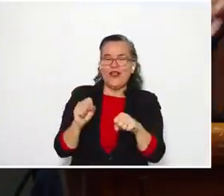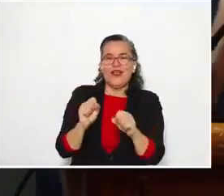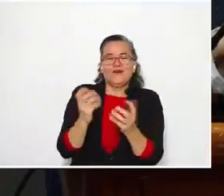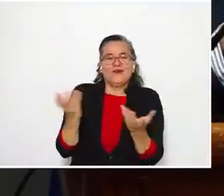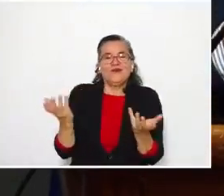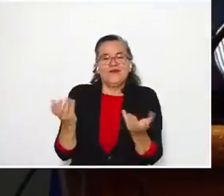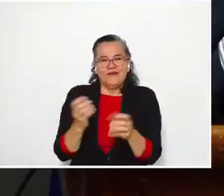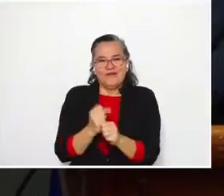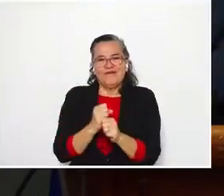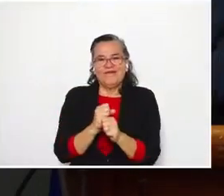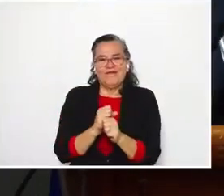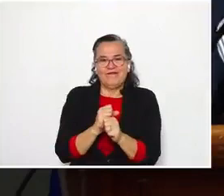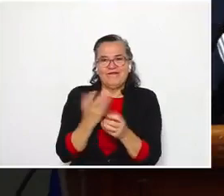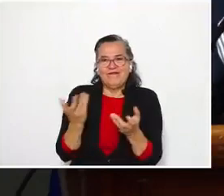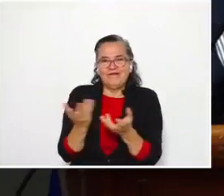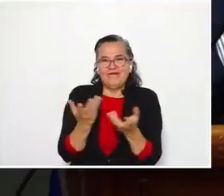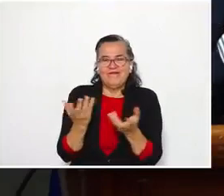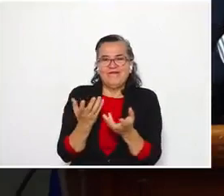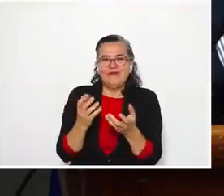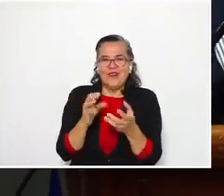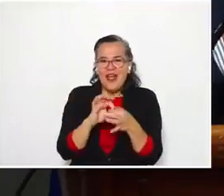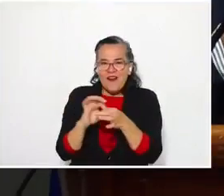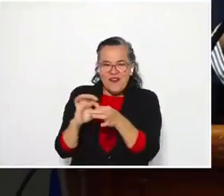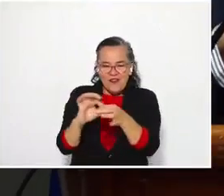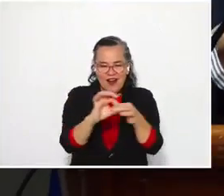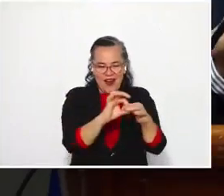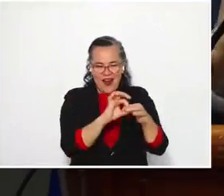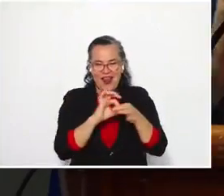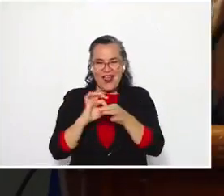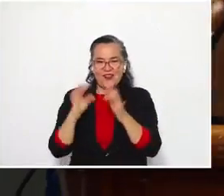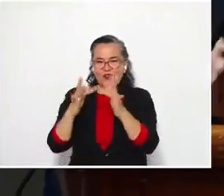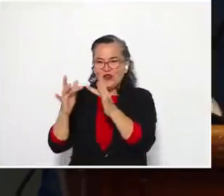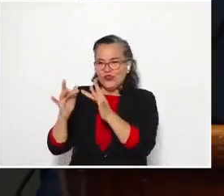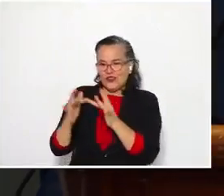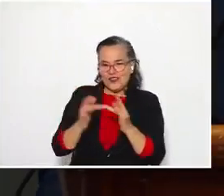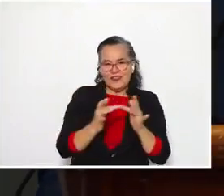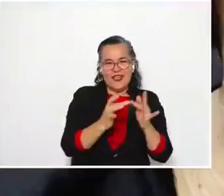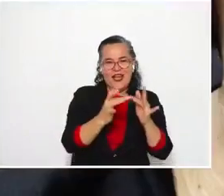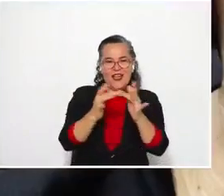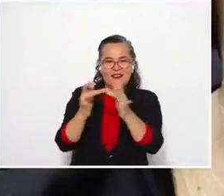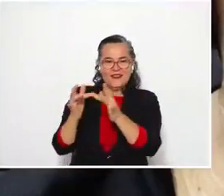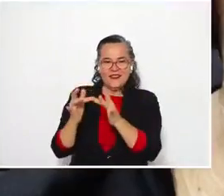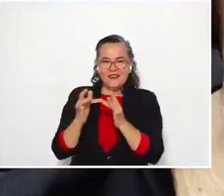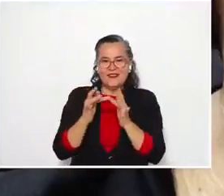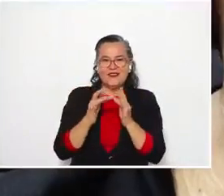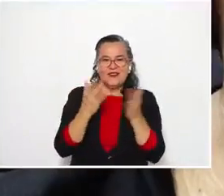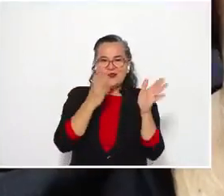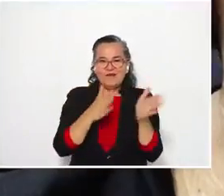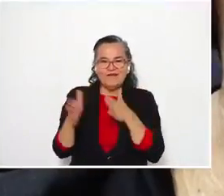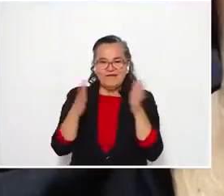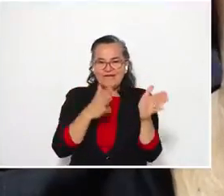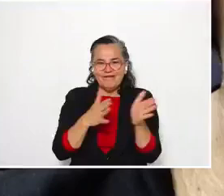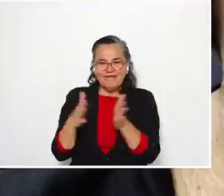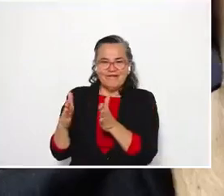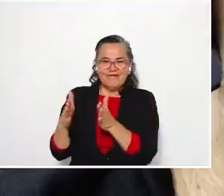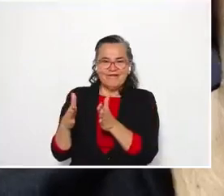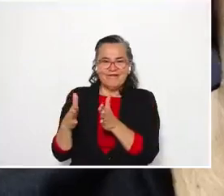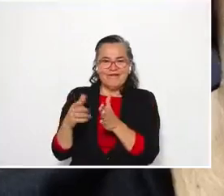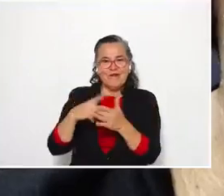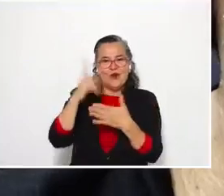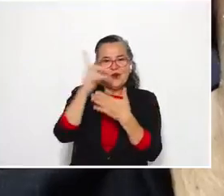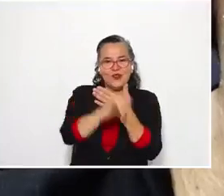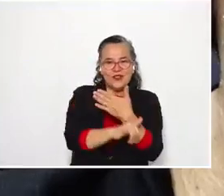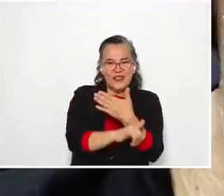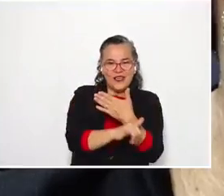hacer una red de contactos, de planear